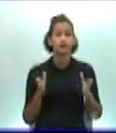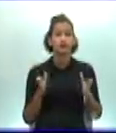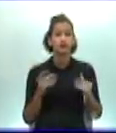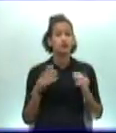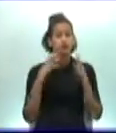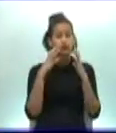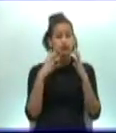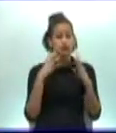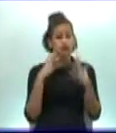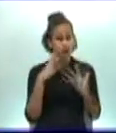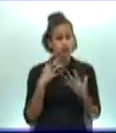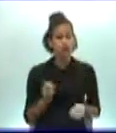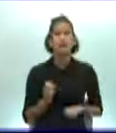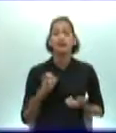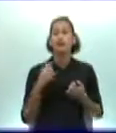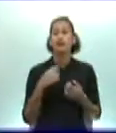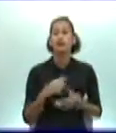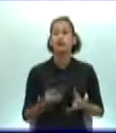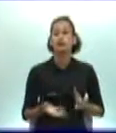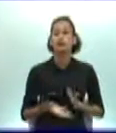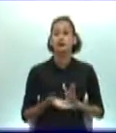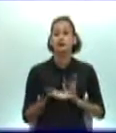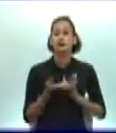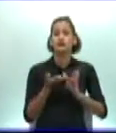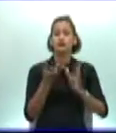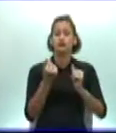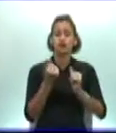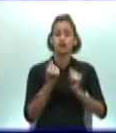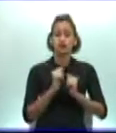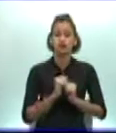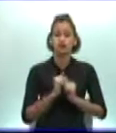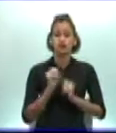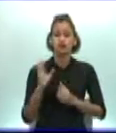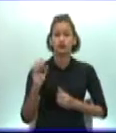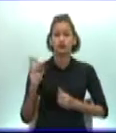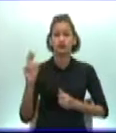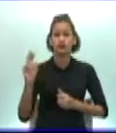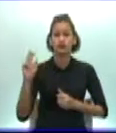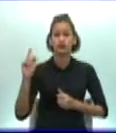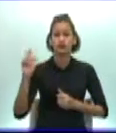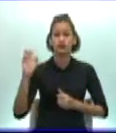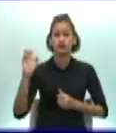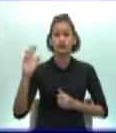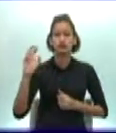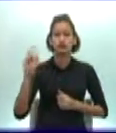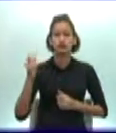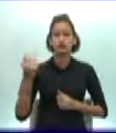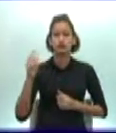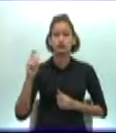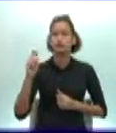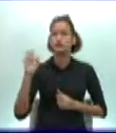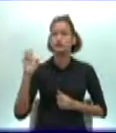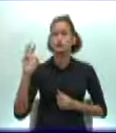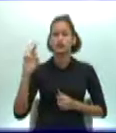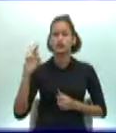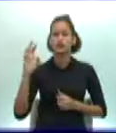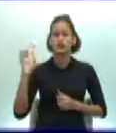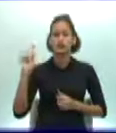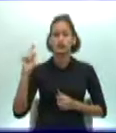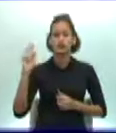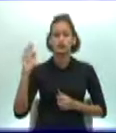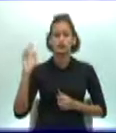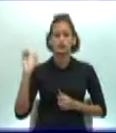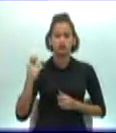desarrollo de la corteza terrestre en nuestro archipiélago. Me estoy refiriendo al periodo Jurásico,